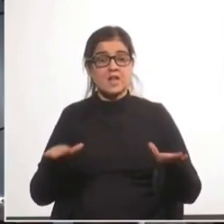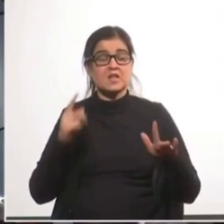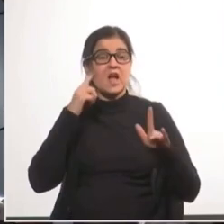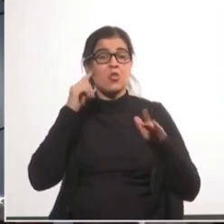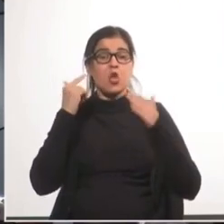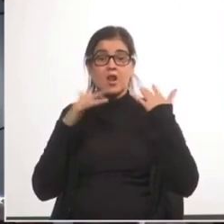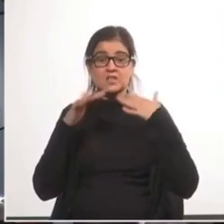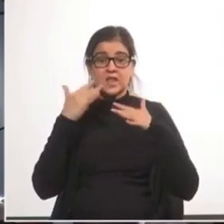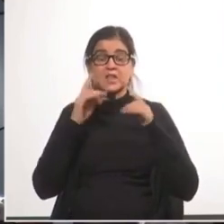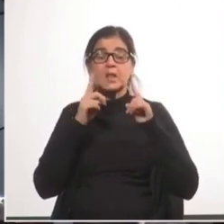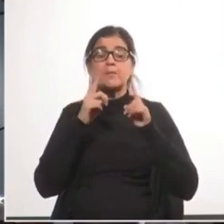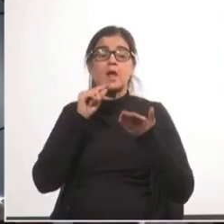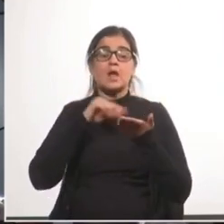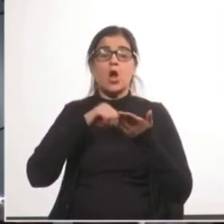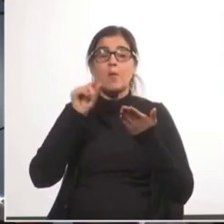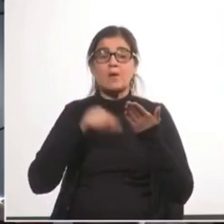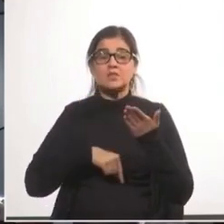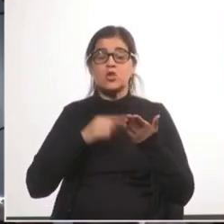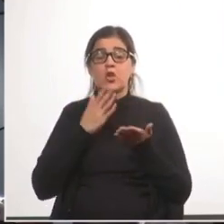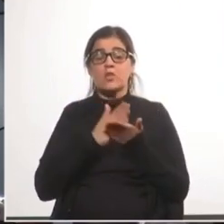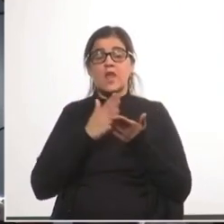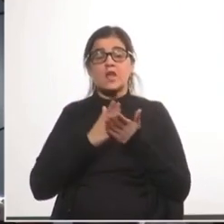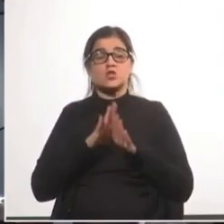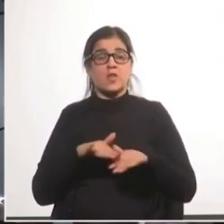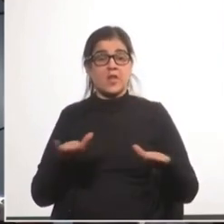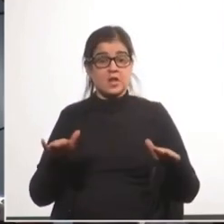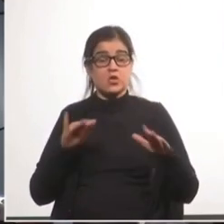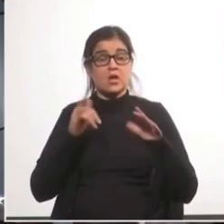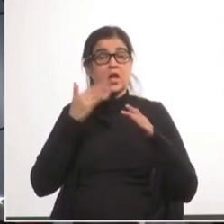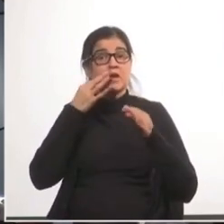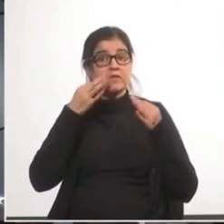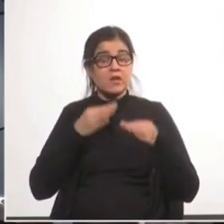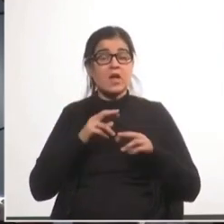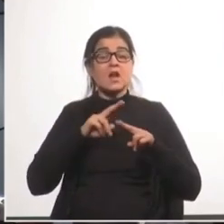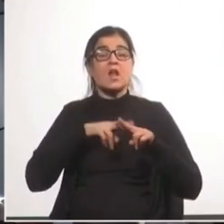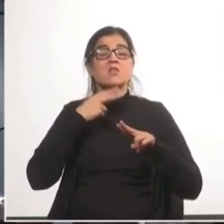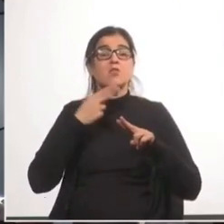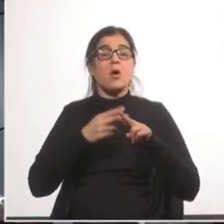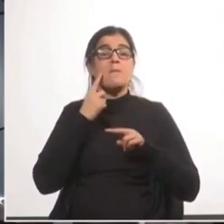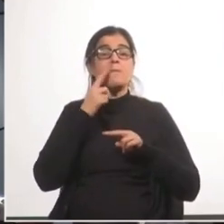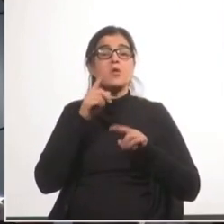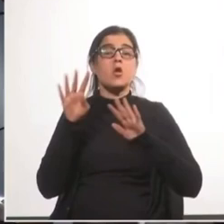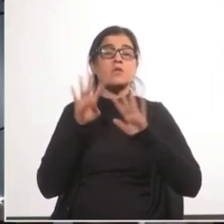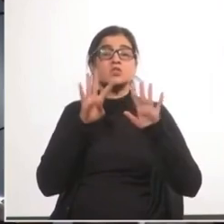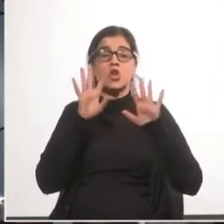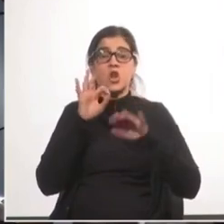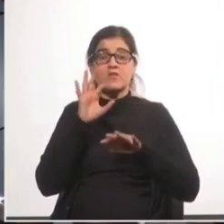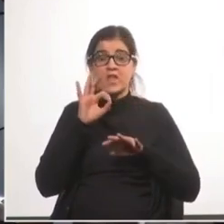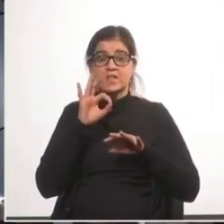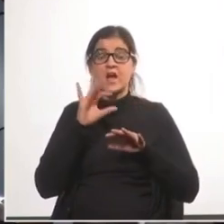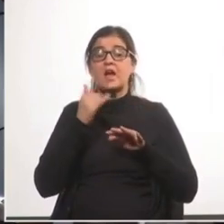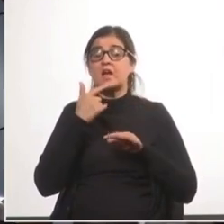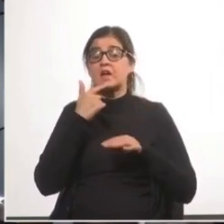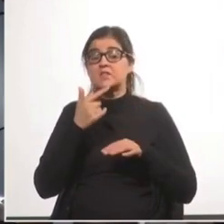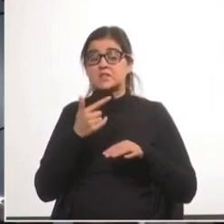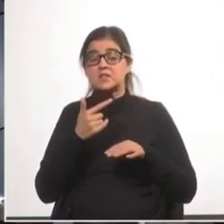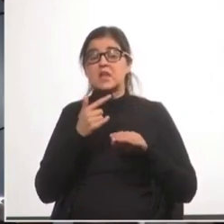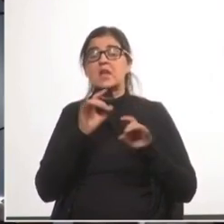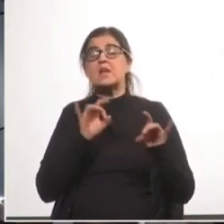la Adolescencia y la Convención sobre los Derechos del Niño, que ratificó Uruguay en 1990, que